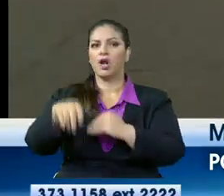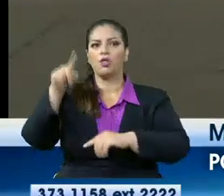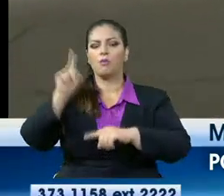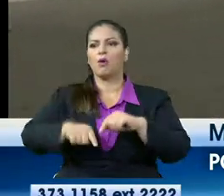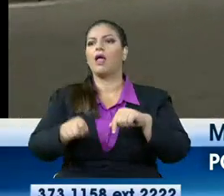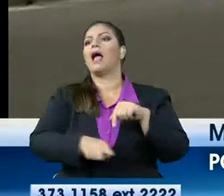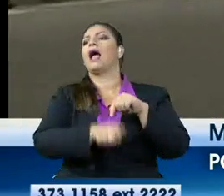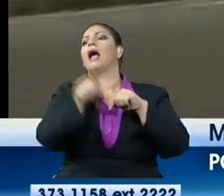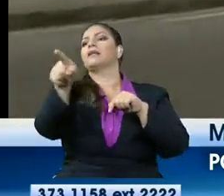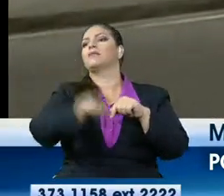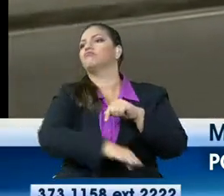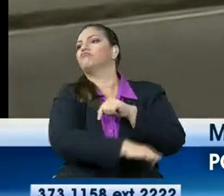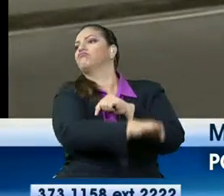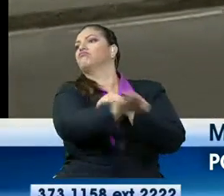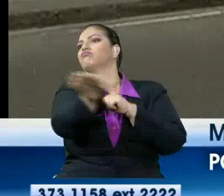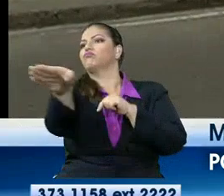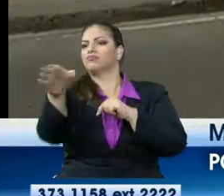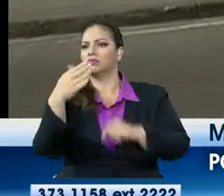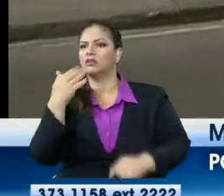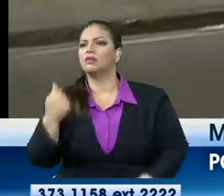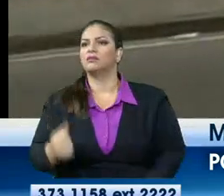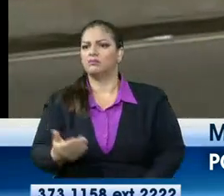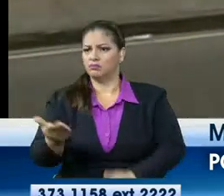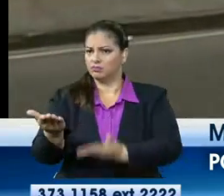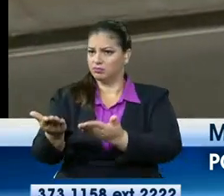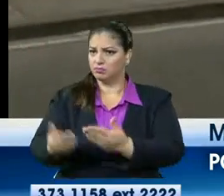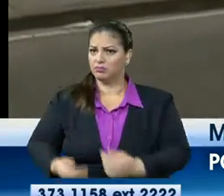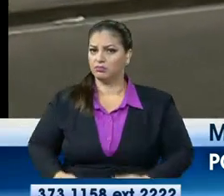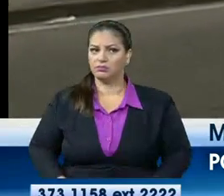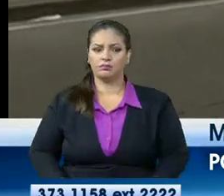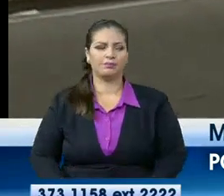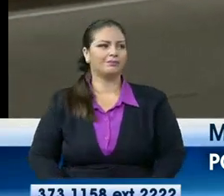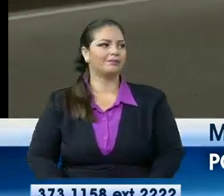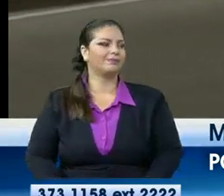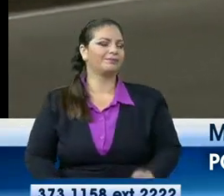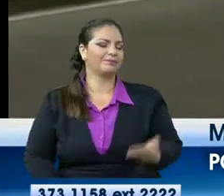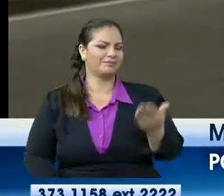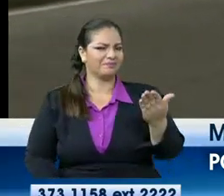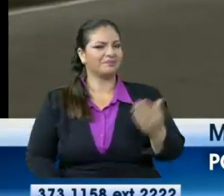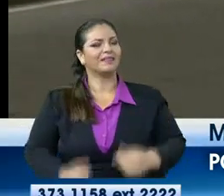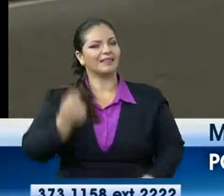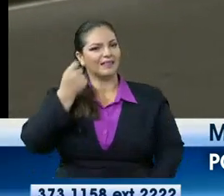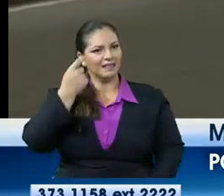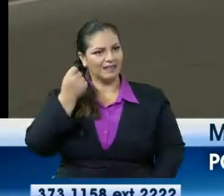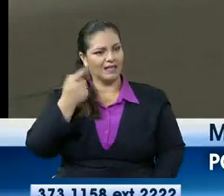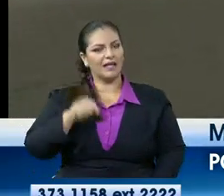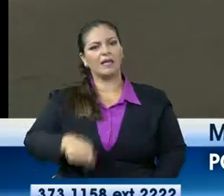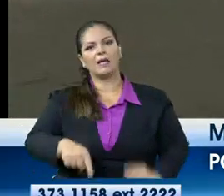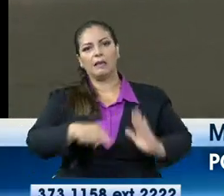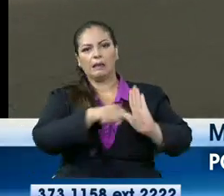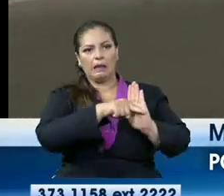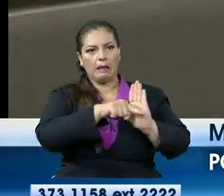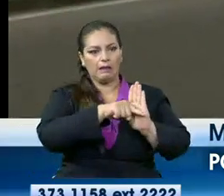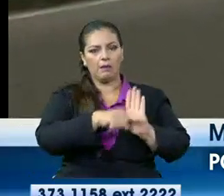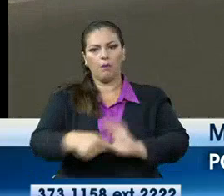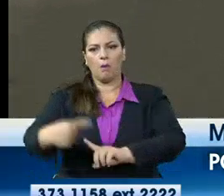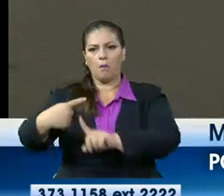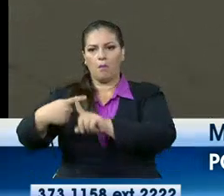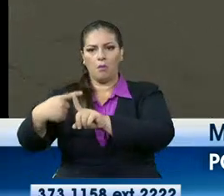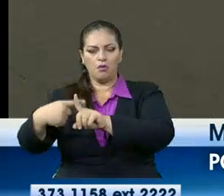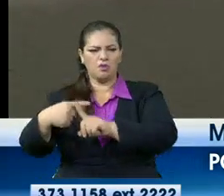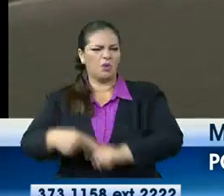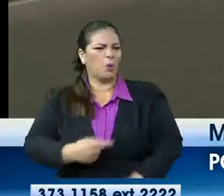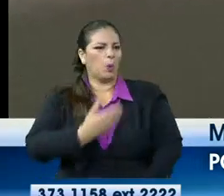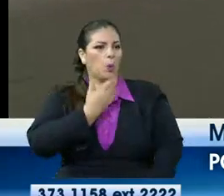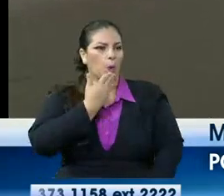Así es, señor periodista. Todo cambio trae consecuencias negativas o positivas. La solución es clara. Ya mi compañero